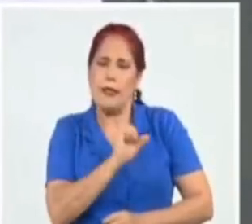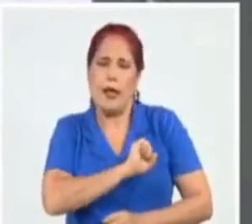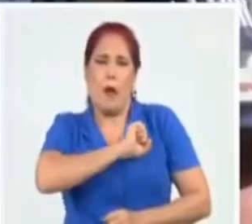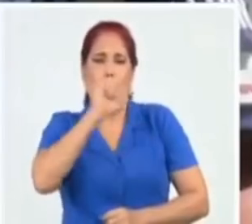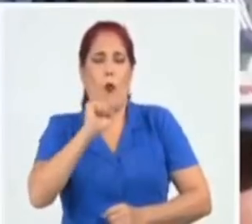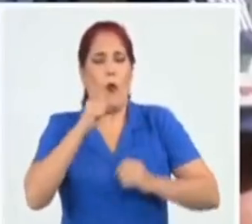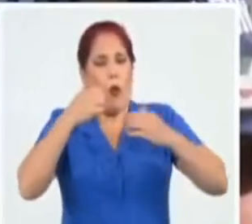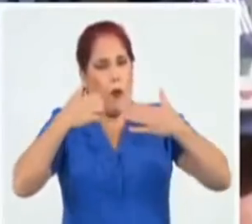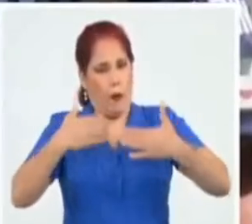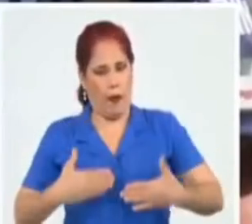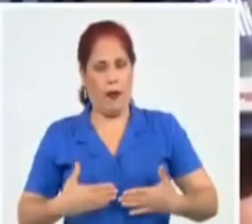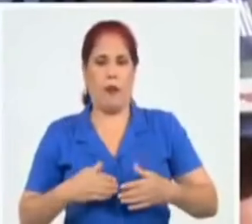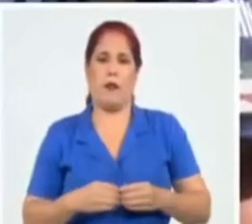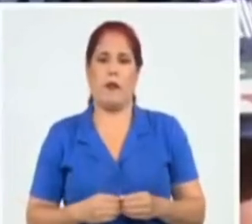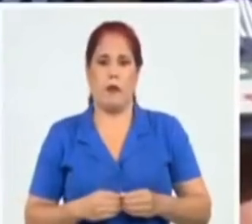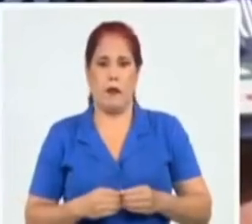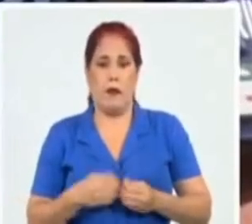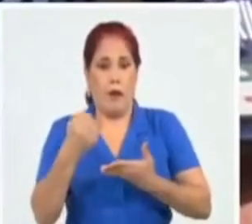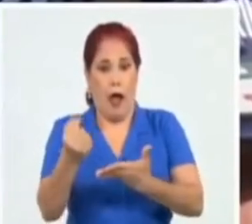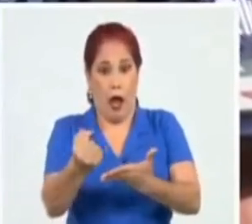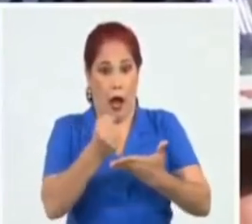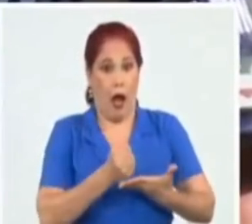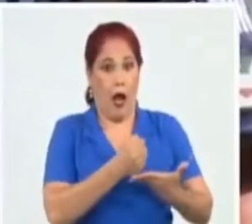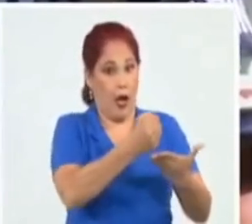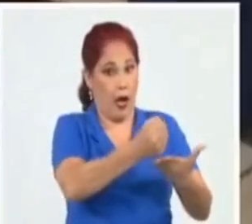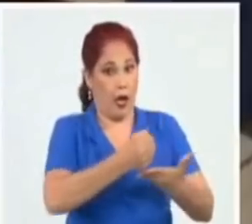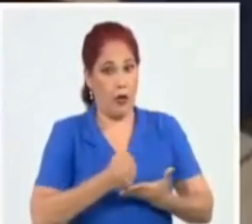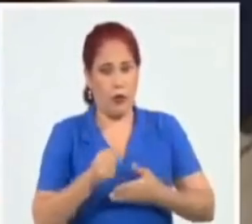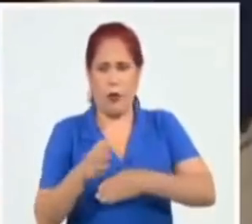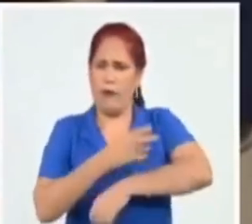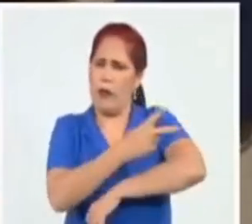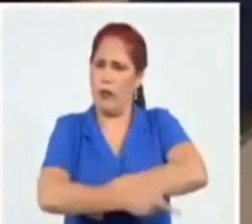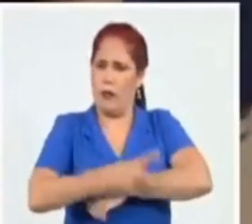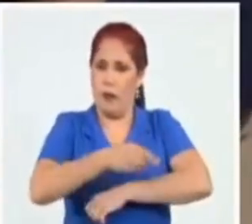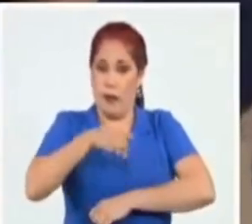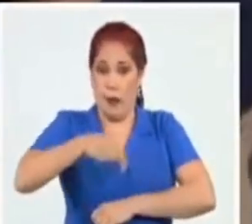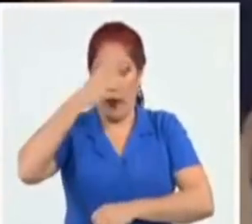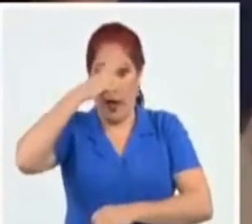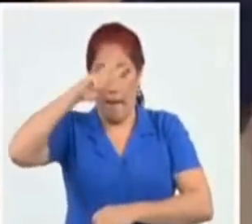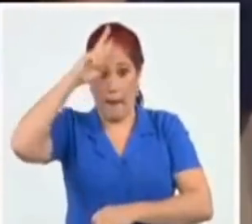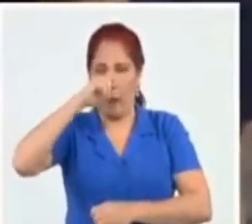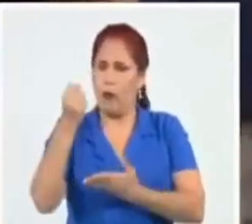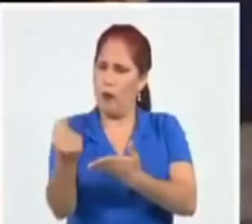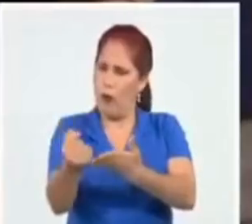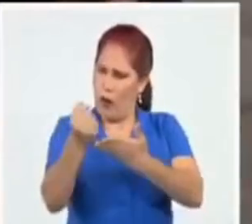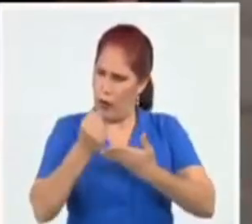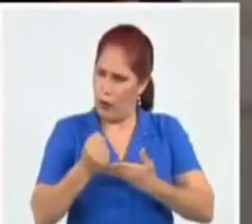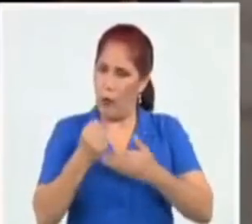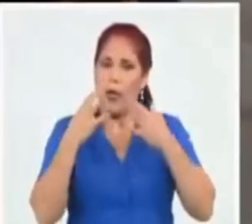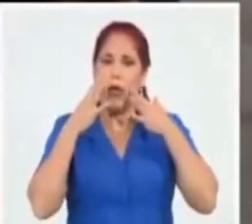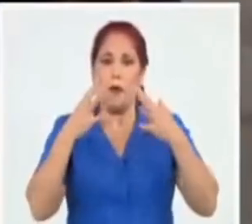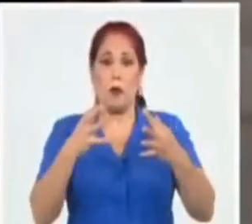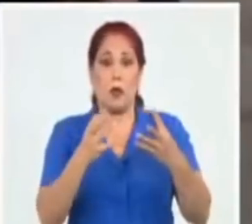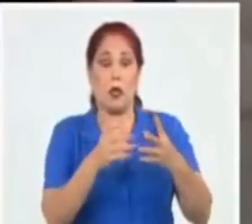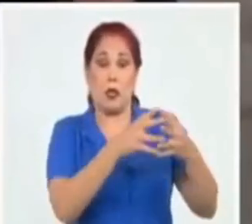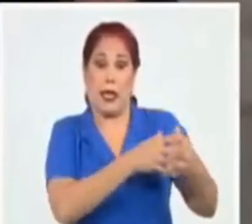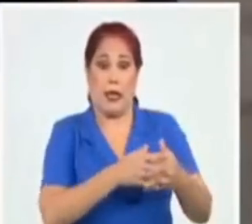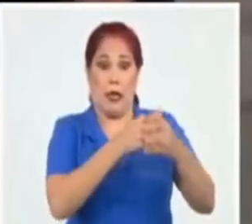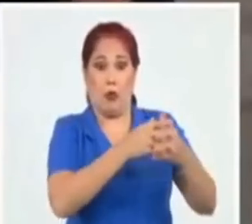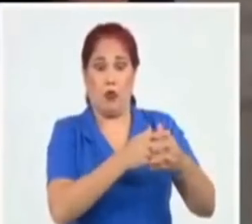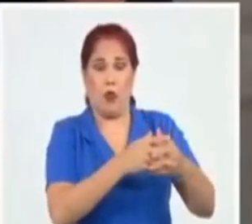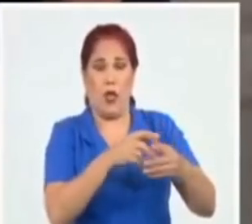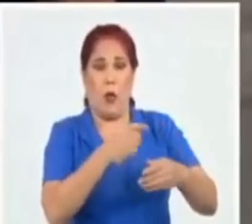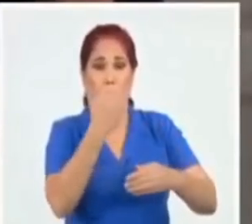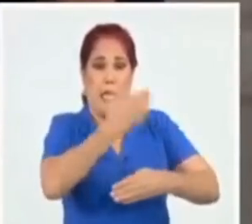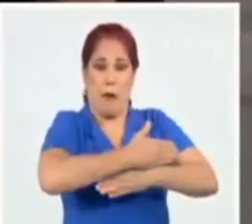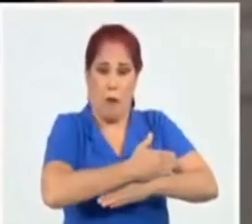dignidad. La acción solidaria del gobierno y pueblo de México con Cuba es un desafío al cerco económico impuesto por Estados